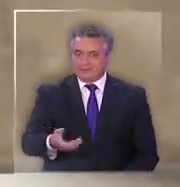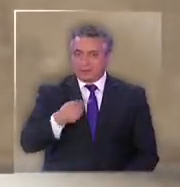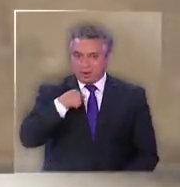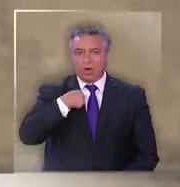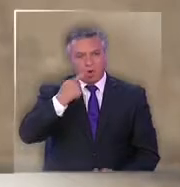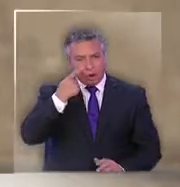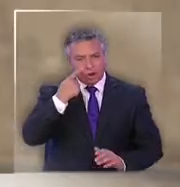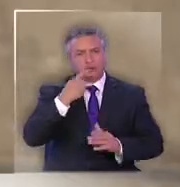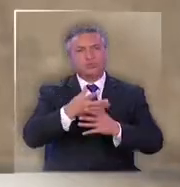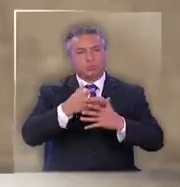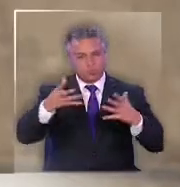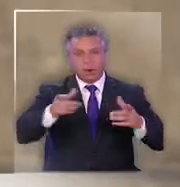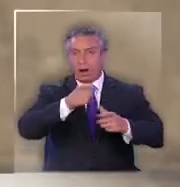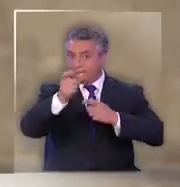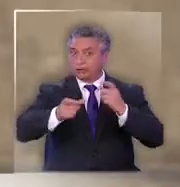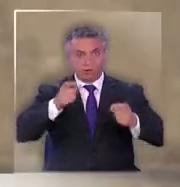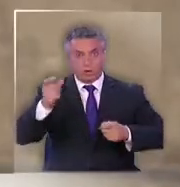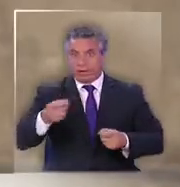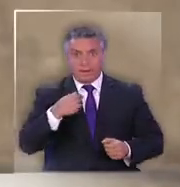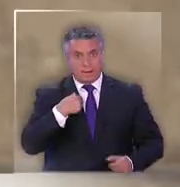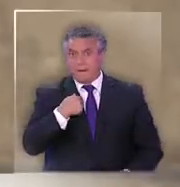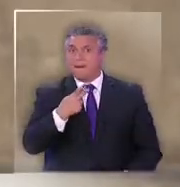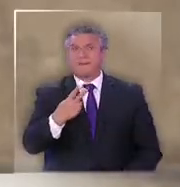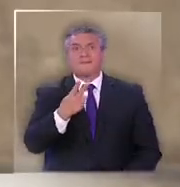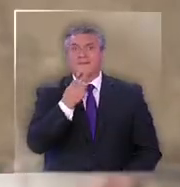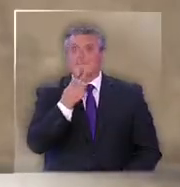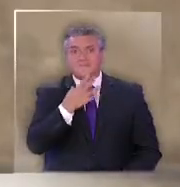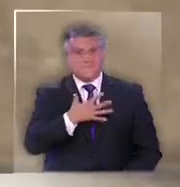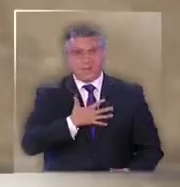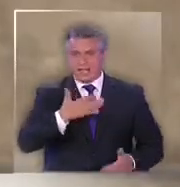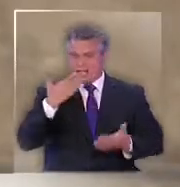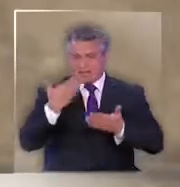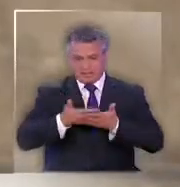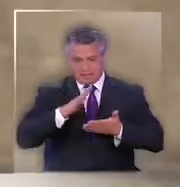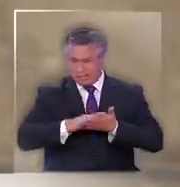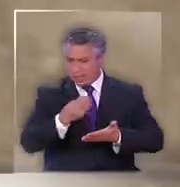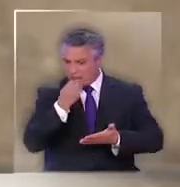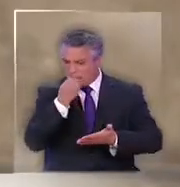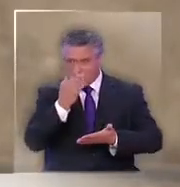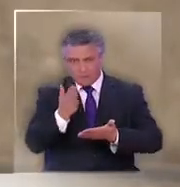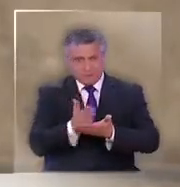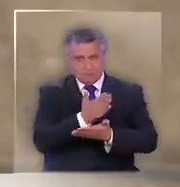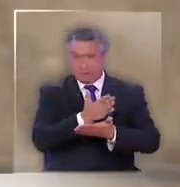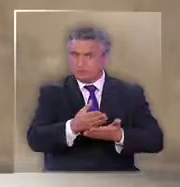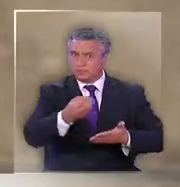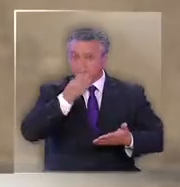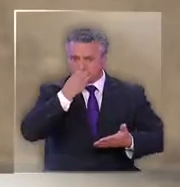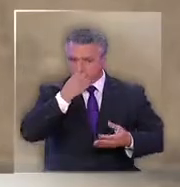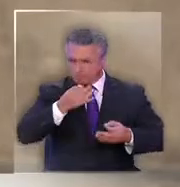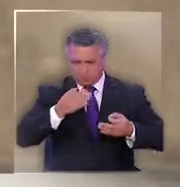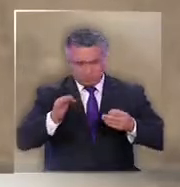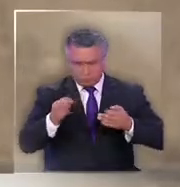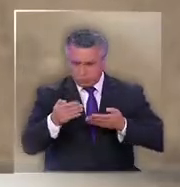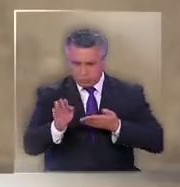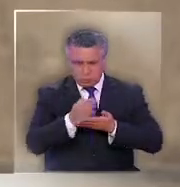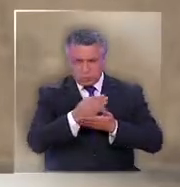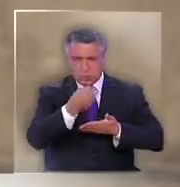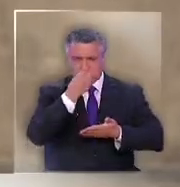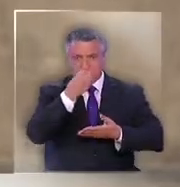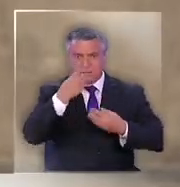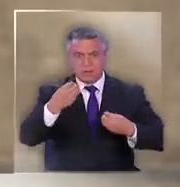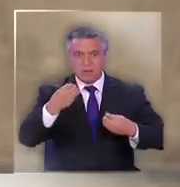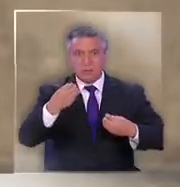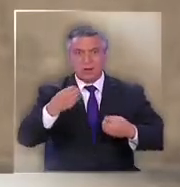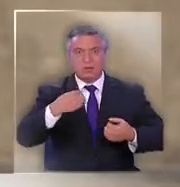gente que tiene una vida súper sana en su alimentación, pero tienen